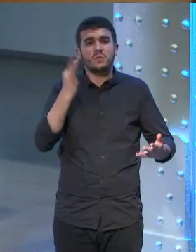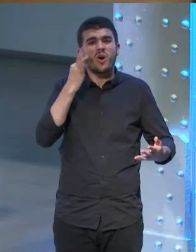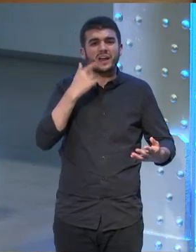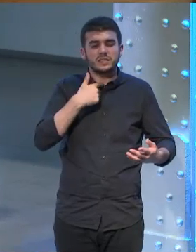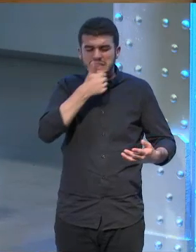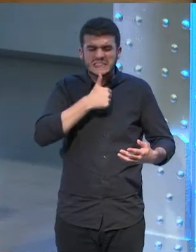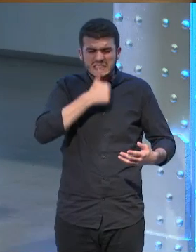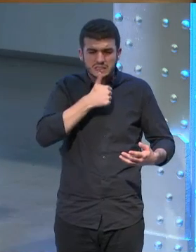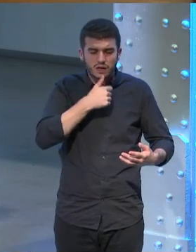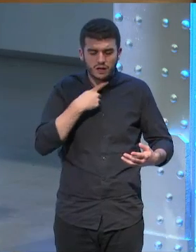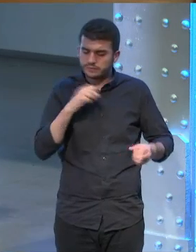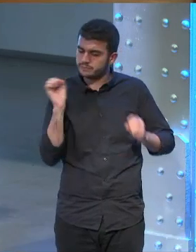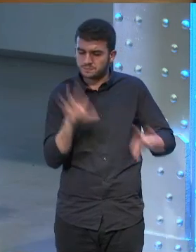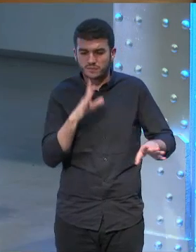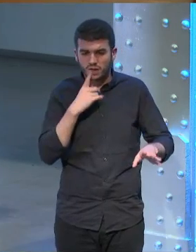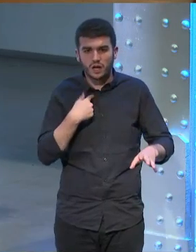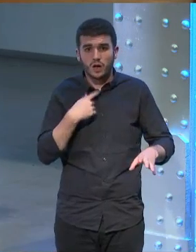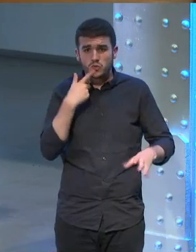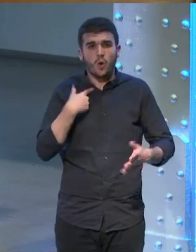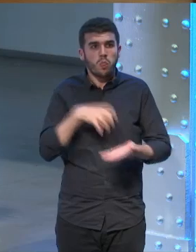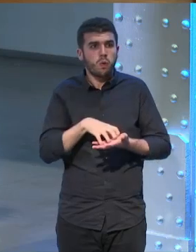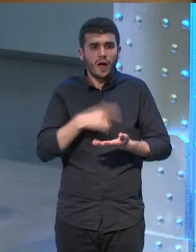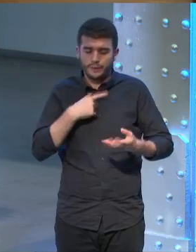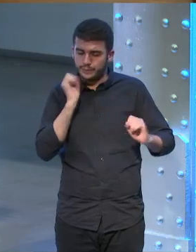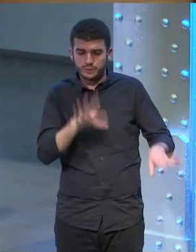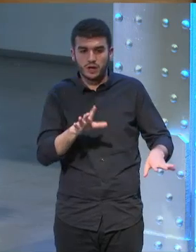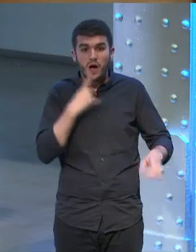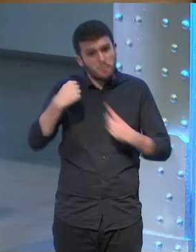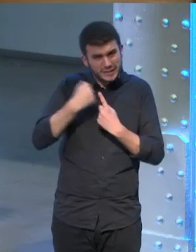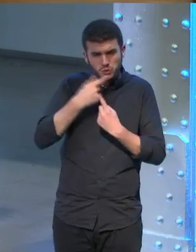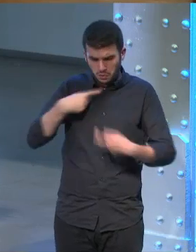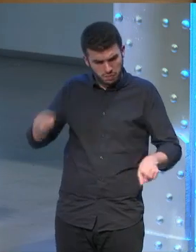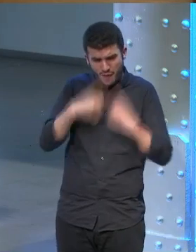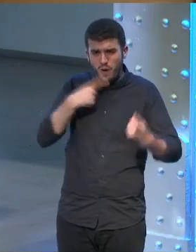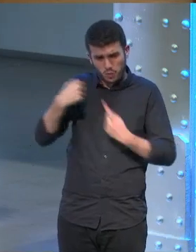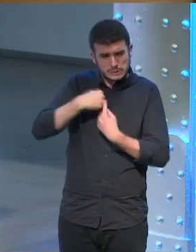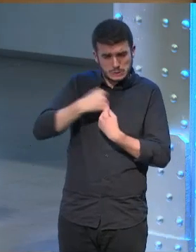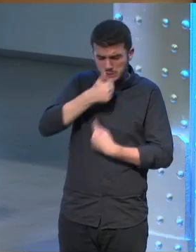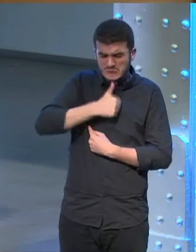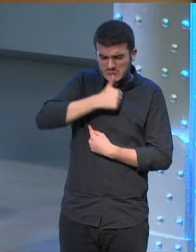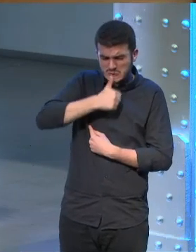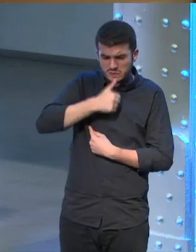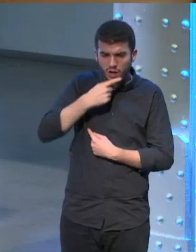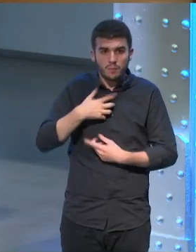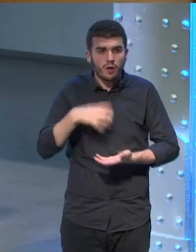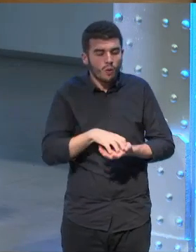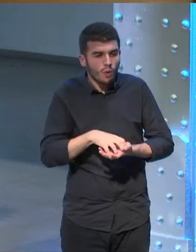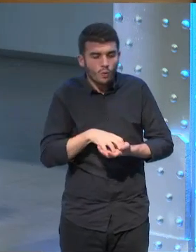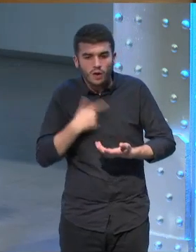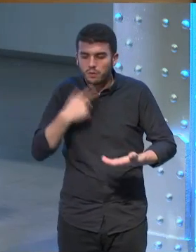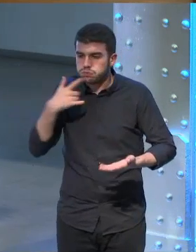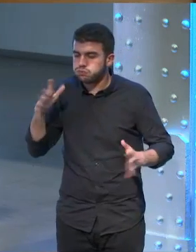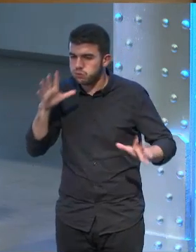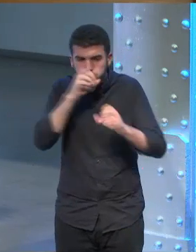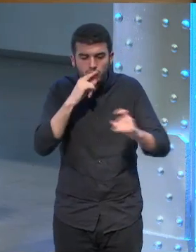veces la incertidumbre, sí la presión. Yo eso sí que me he visto que no soporto no saber algo, el por qué, pero sí aguanto la presión de carreras.